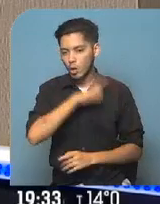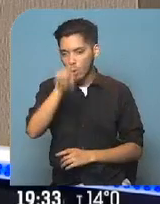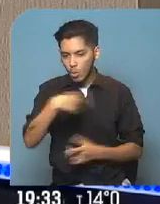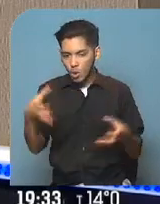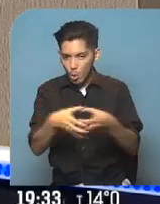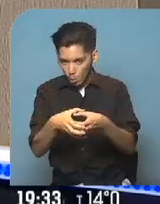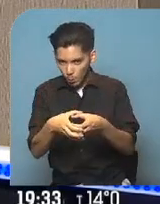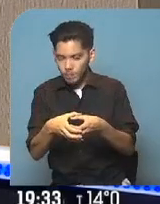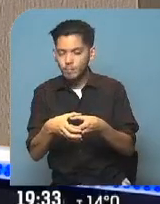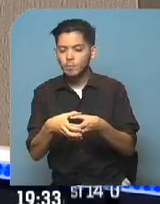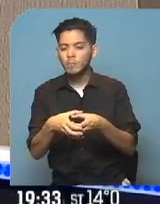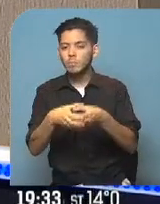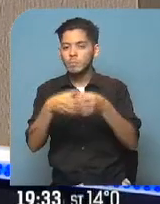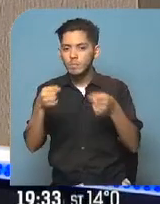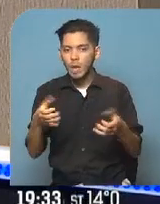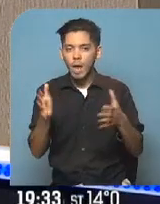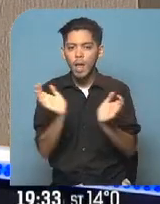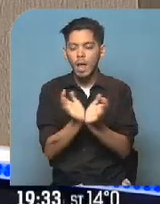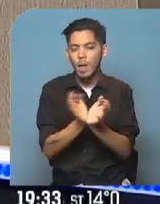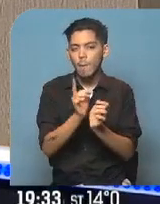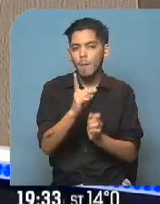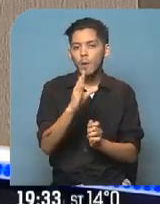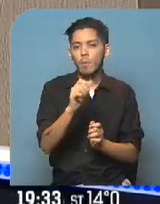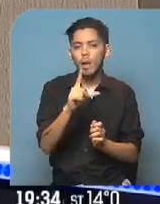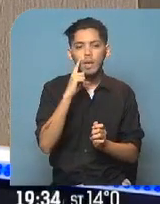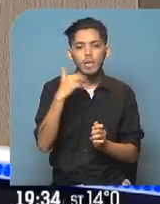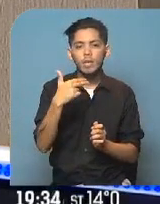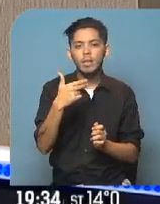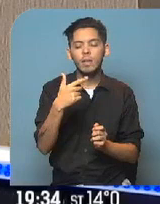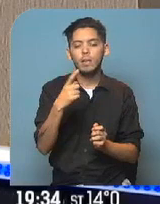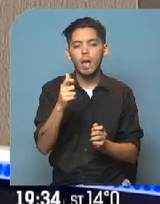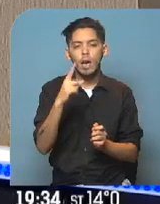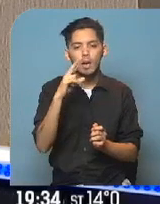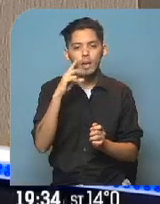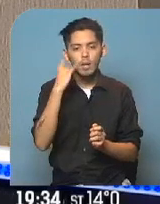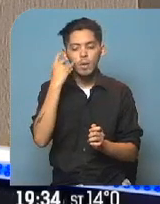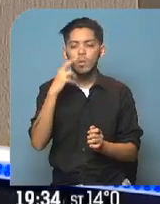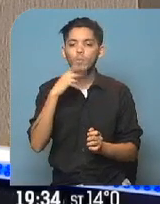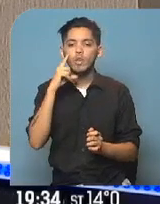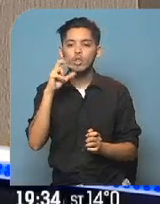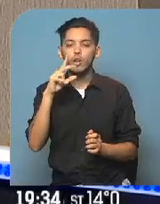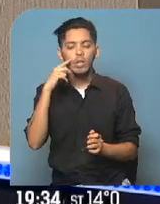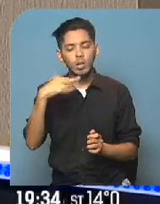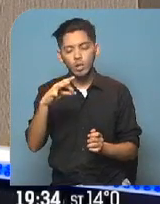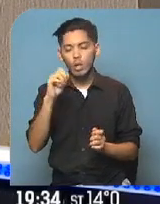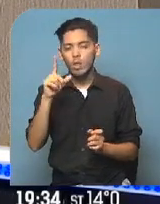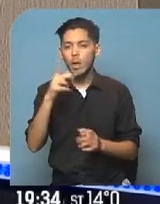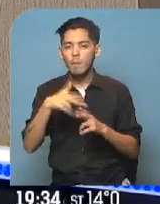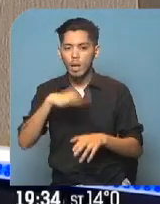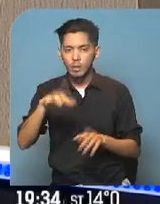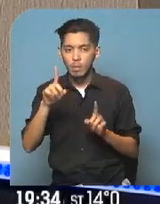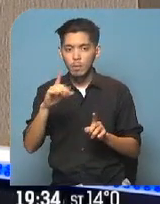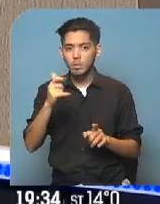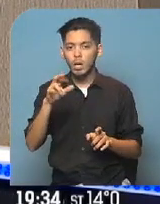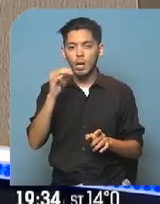grupo, concretamente en la esquina de Barilari y Victorino de la Plaza. Descubrieron la placa el propio Charlie Alberti,